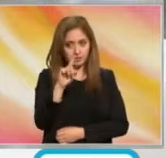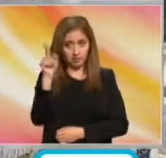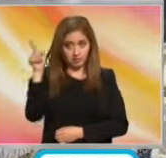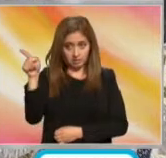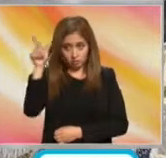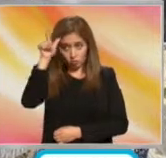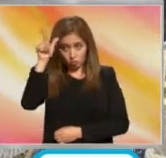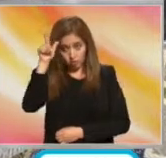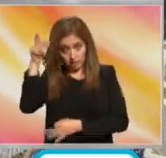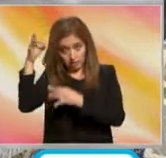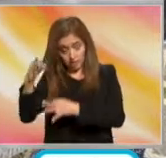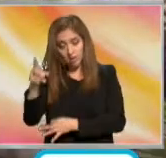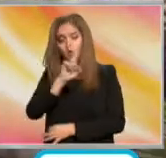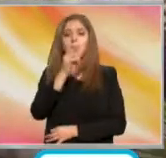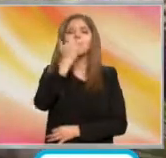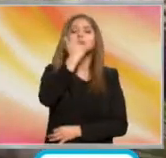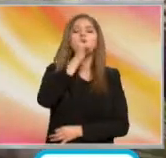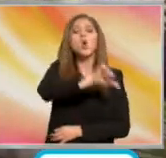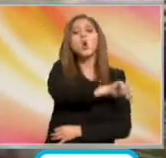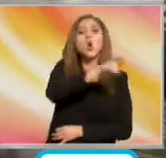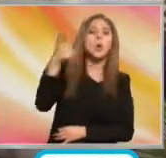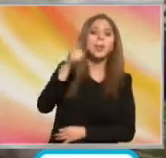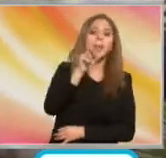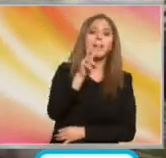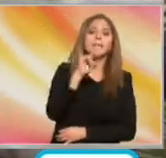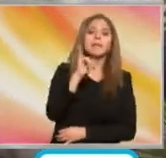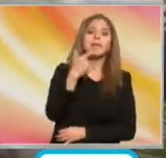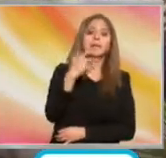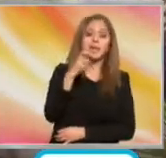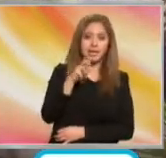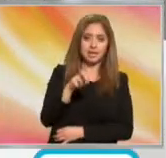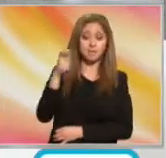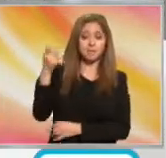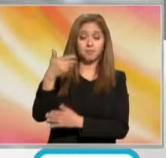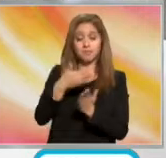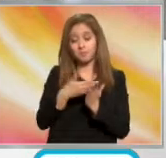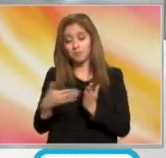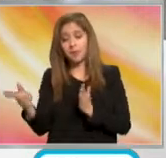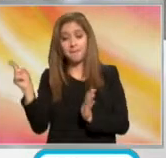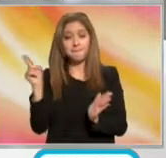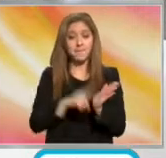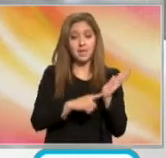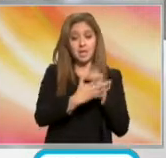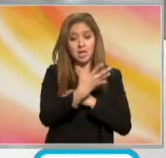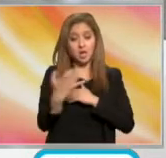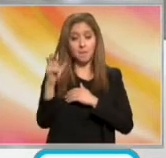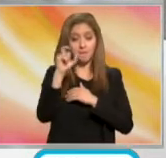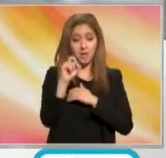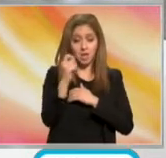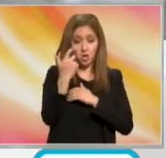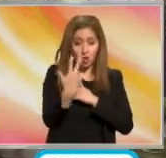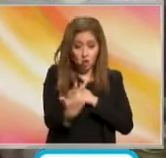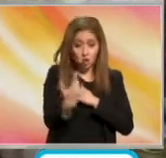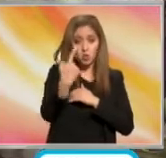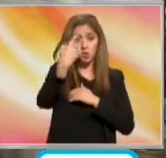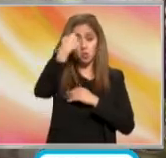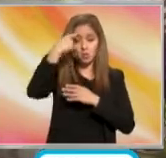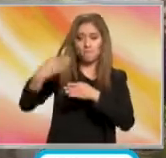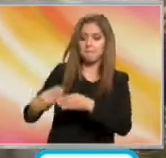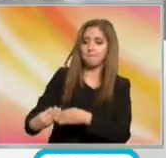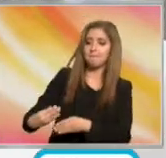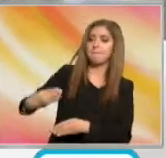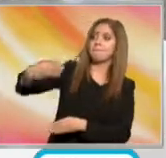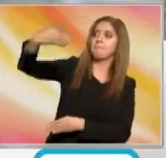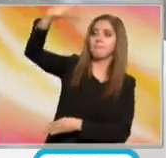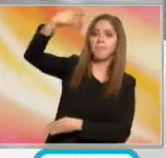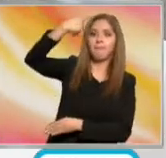Virgen de Guadalupe, es otra virgen. Ese era el pendón de la ciudad, hasta que en 1528 deciden mandar a hacer un pendón propio de la